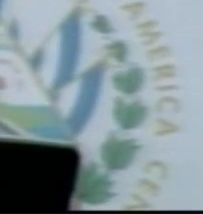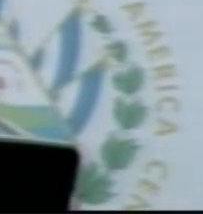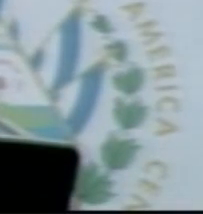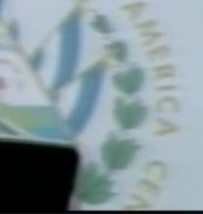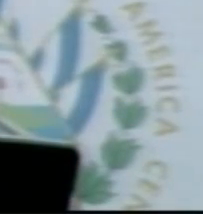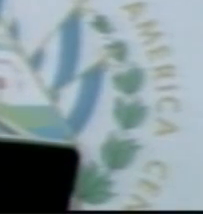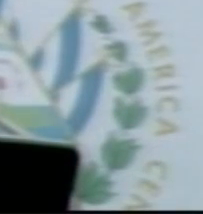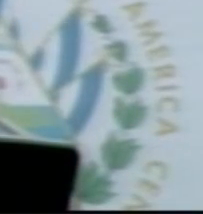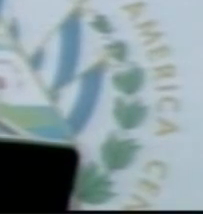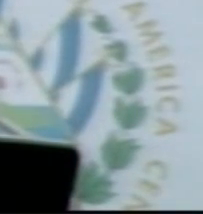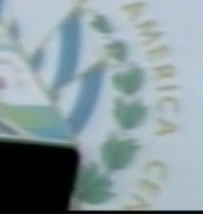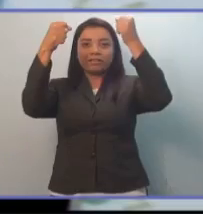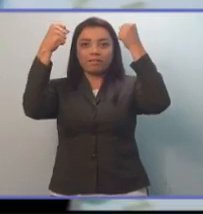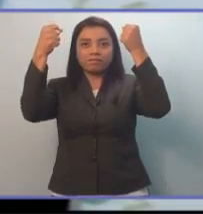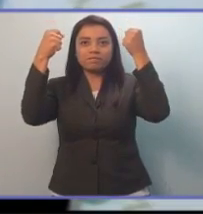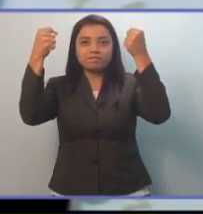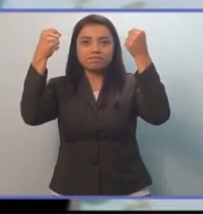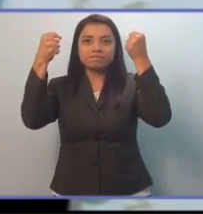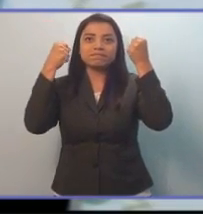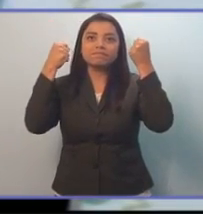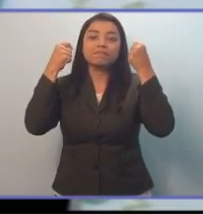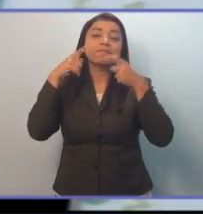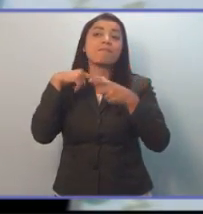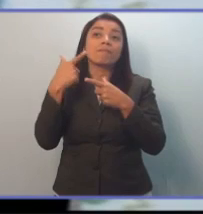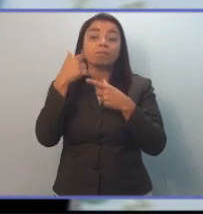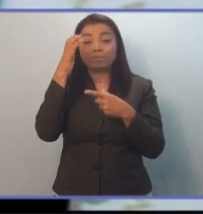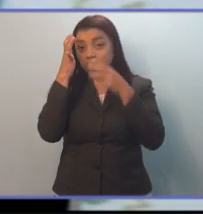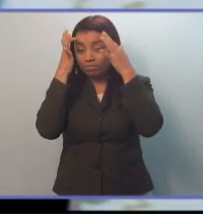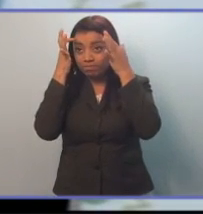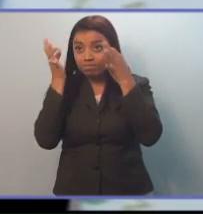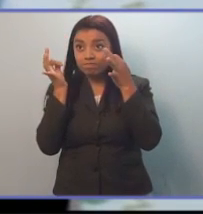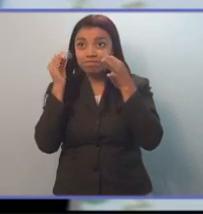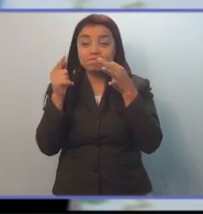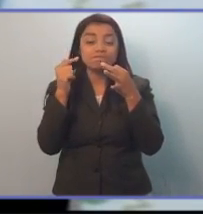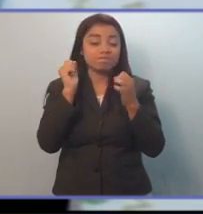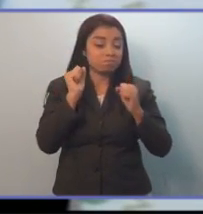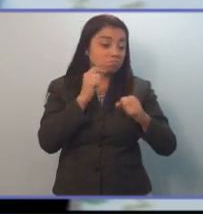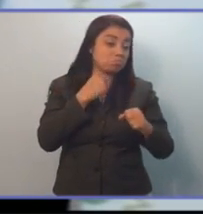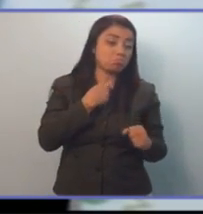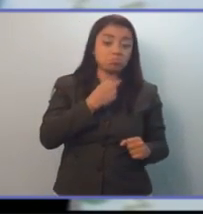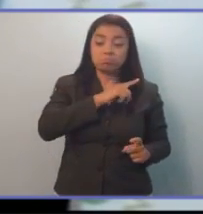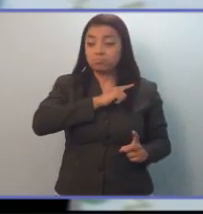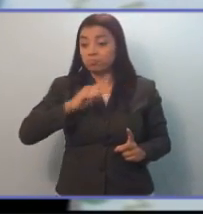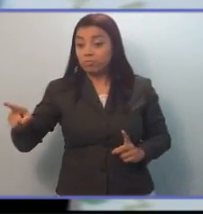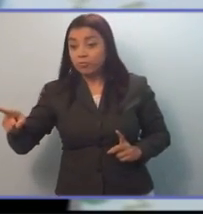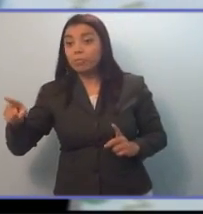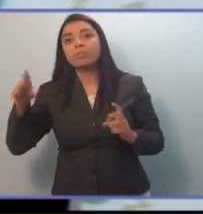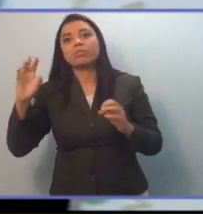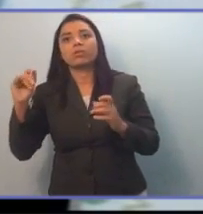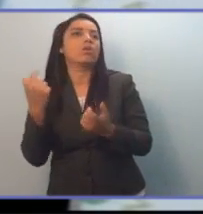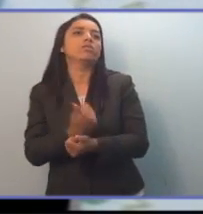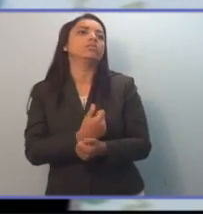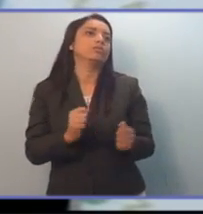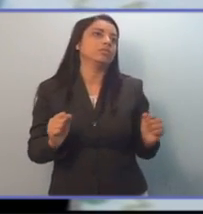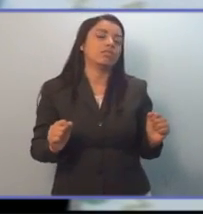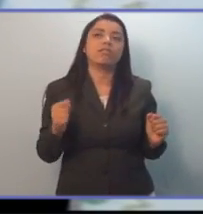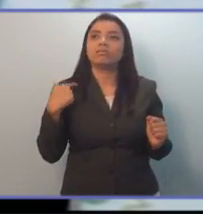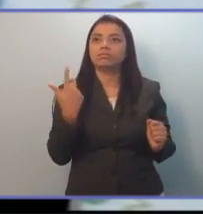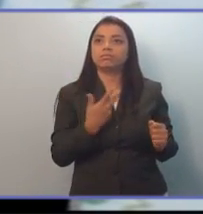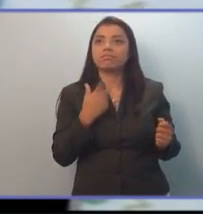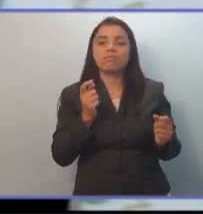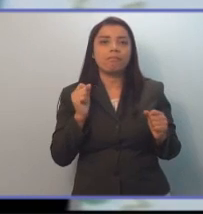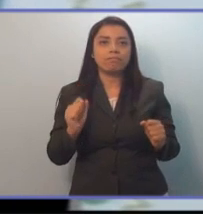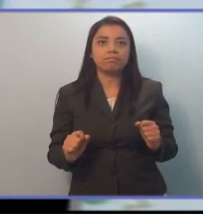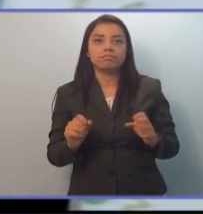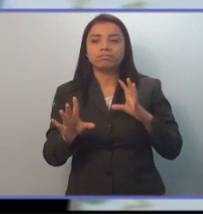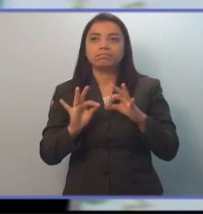penales, va a haber una sentencia que puede ser condenatoria o absolutoria, ¿verdad? No tenemos otras opciones. A veces pues se pueden